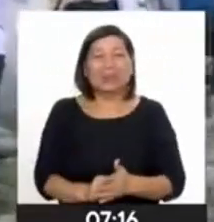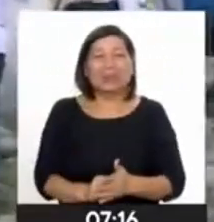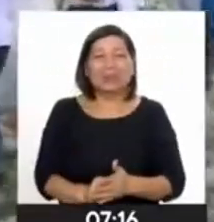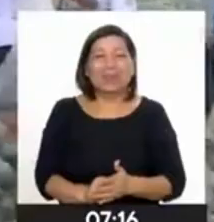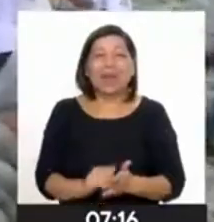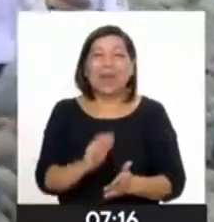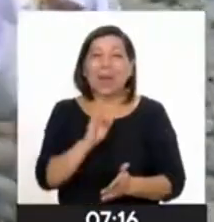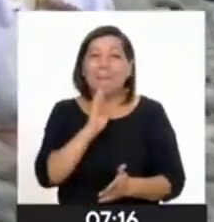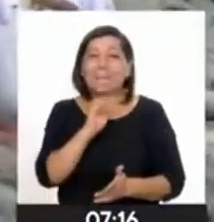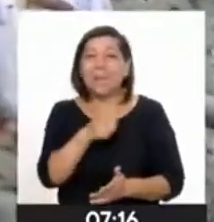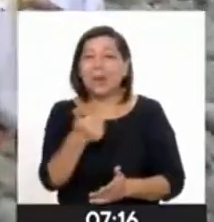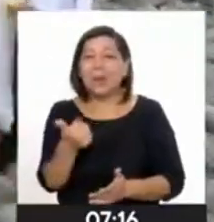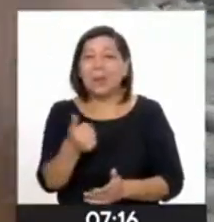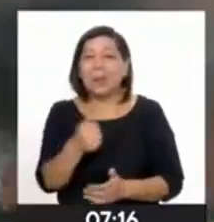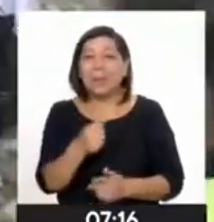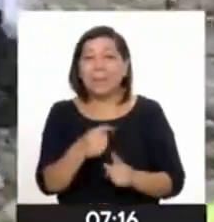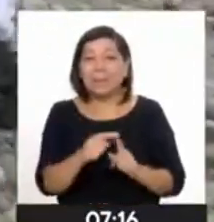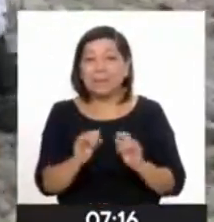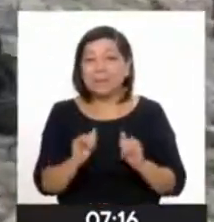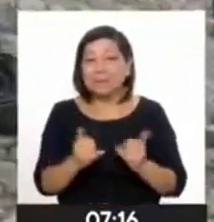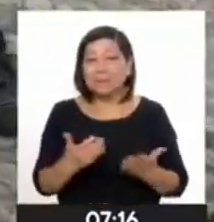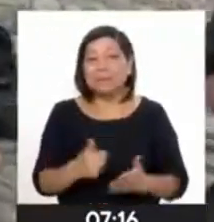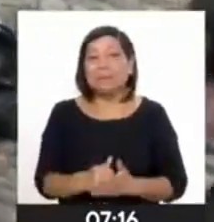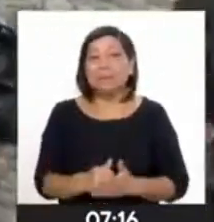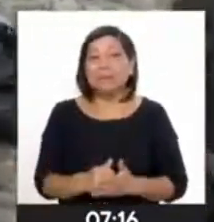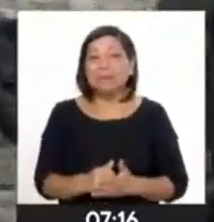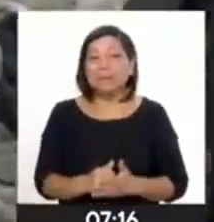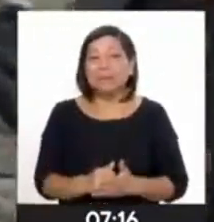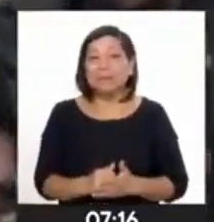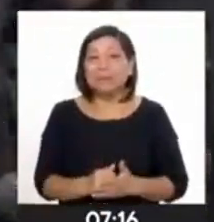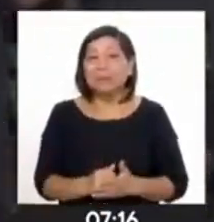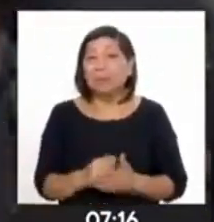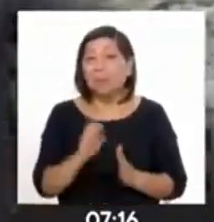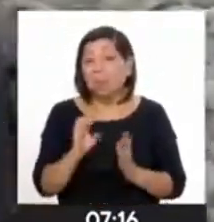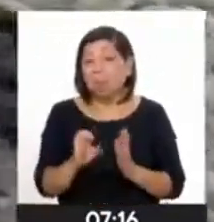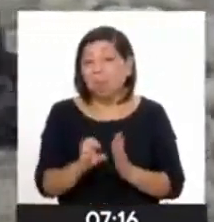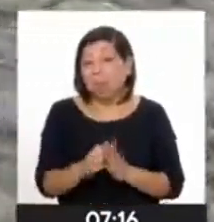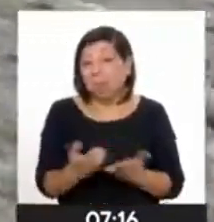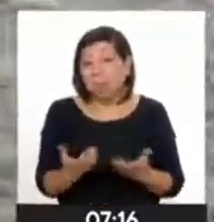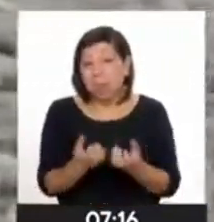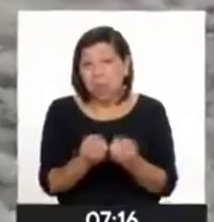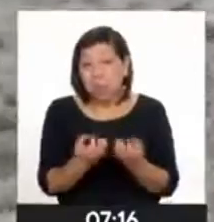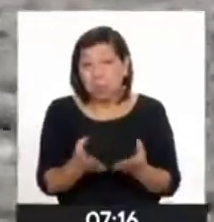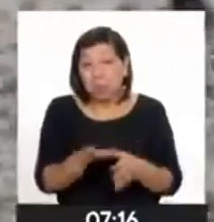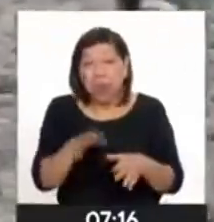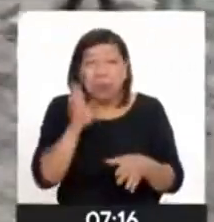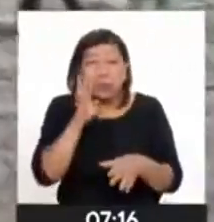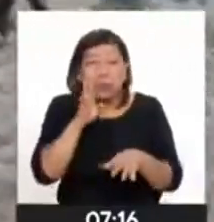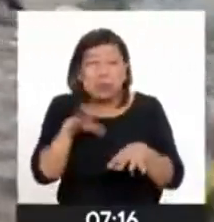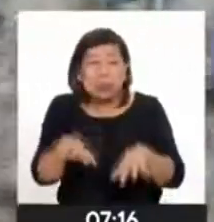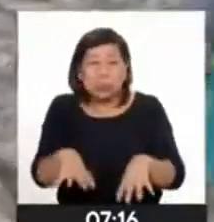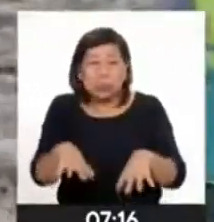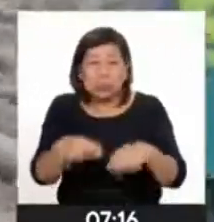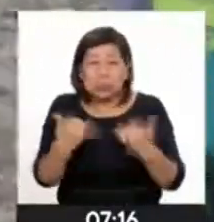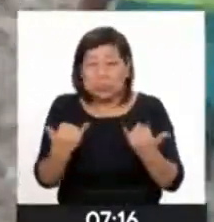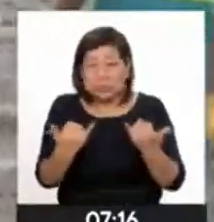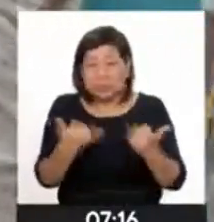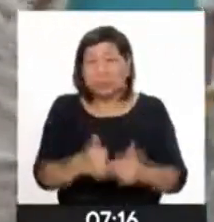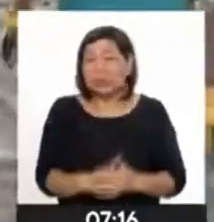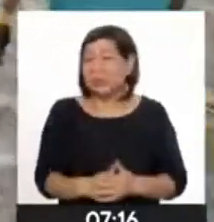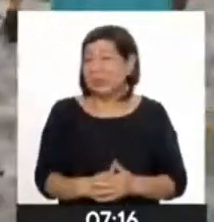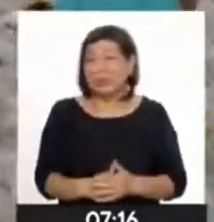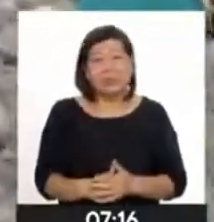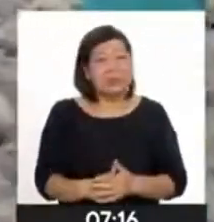declarando para otro medio. Mientras tanto, vamos a narrarte, por ejemplo, mira la cantidad de basura que se ha acumulado aquí en este